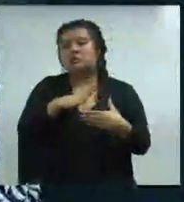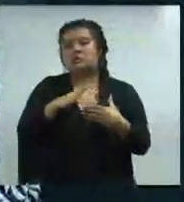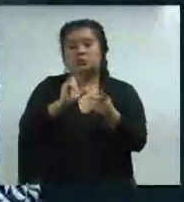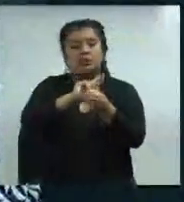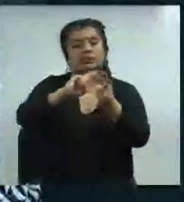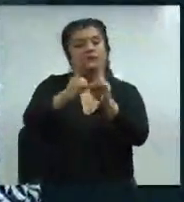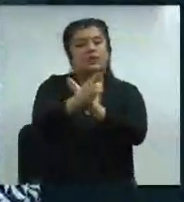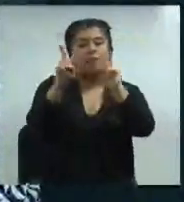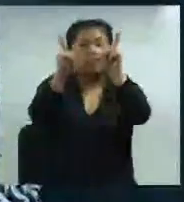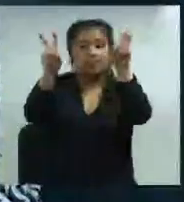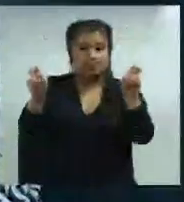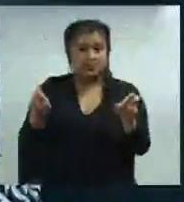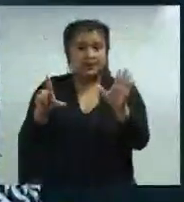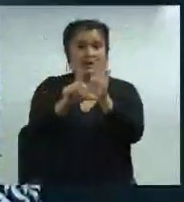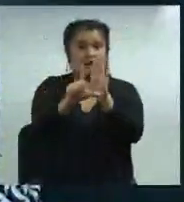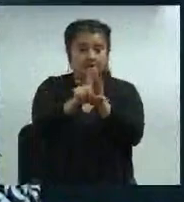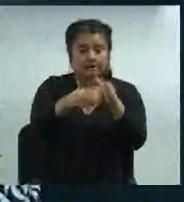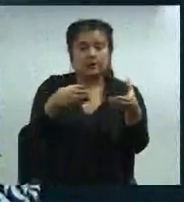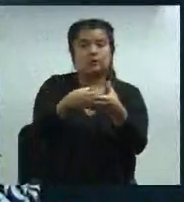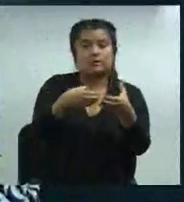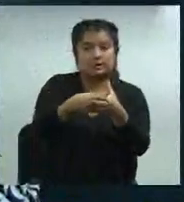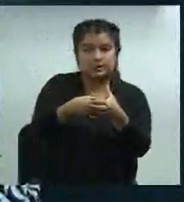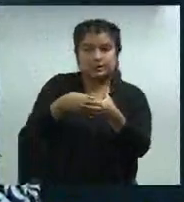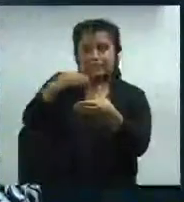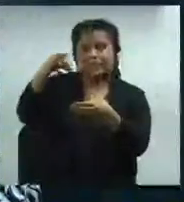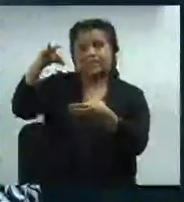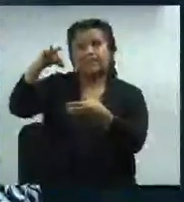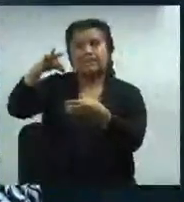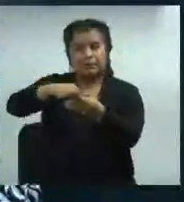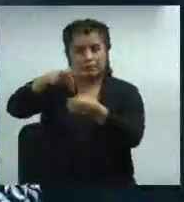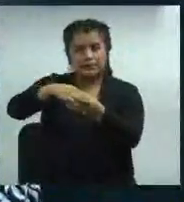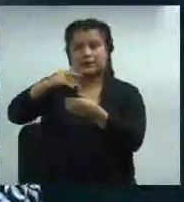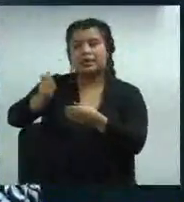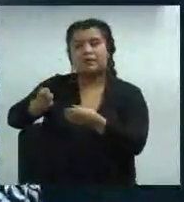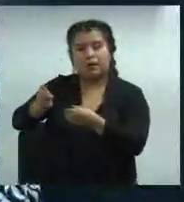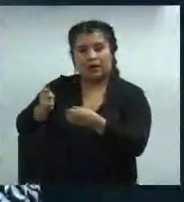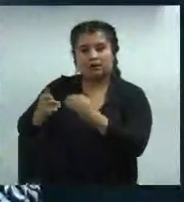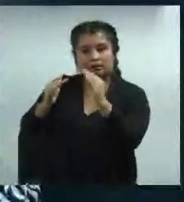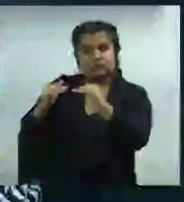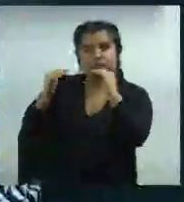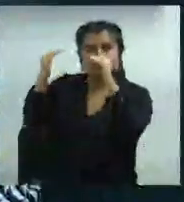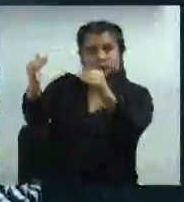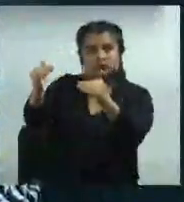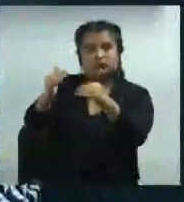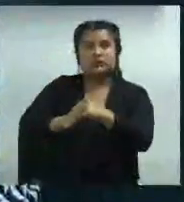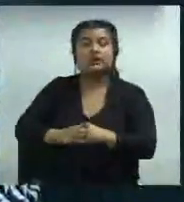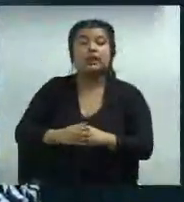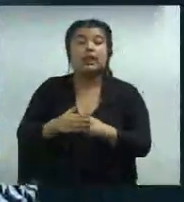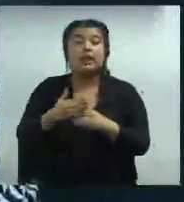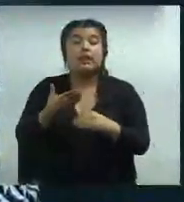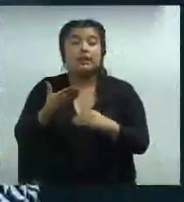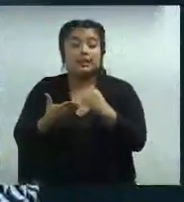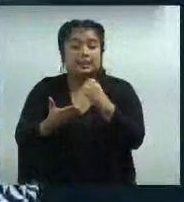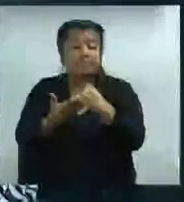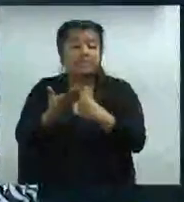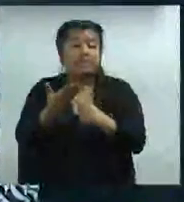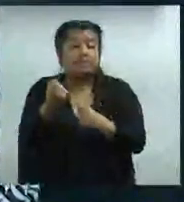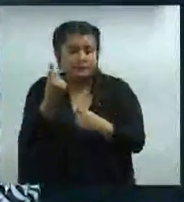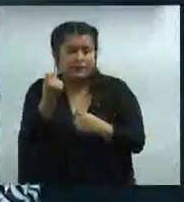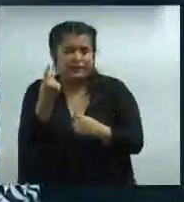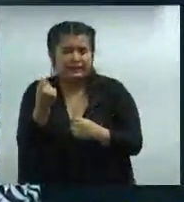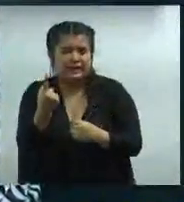reformas a la ley de comisiones de postulación, y de verdad que está desactualizada y la población de